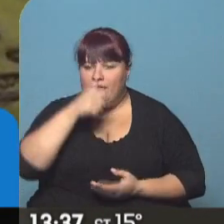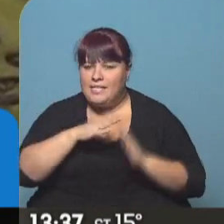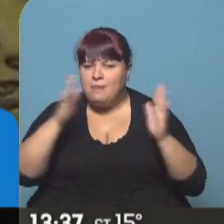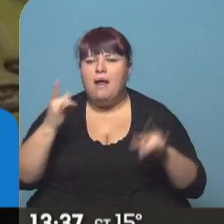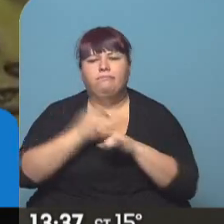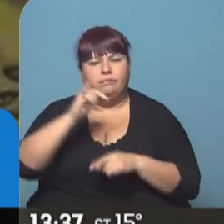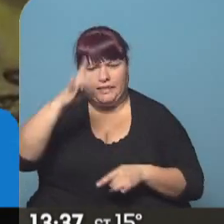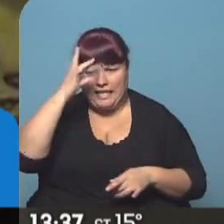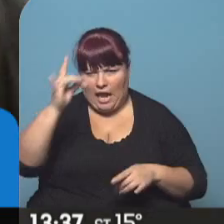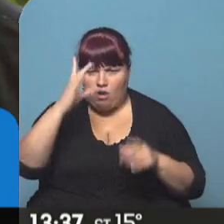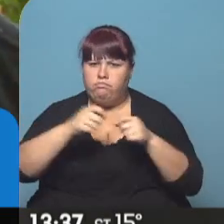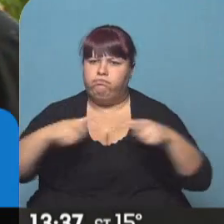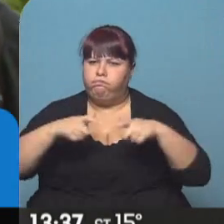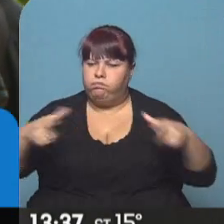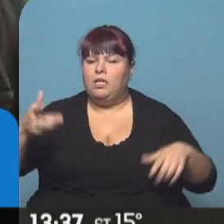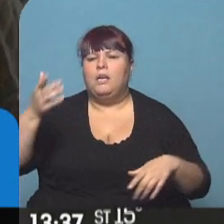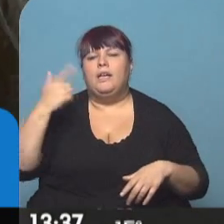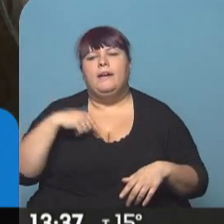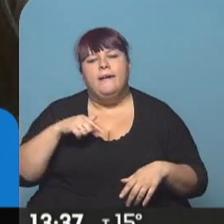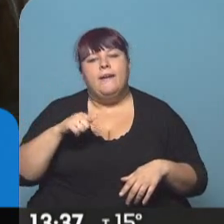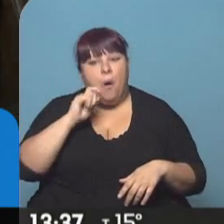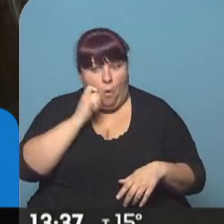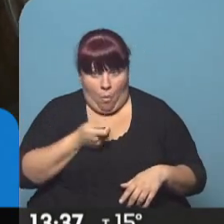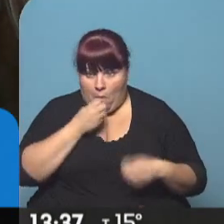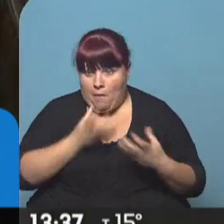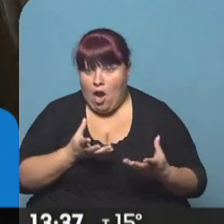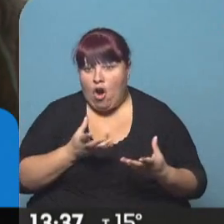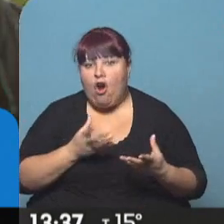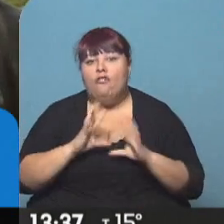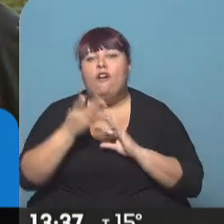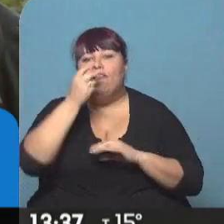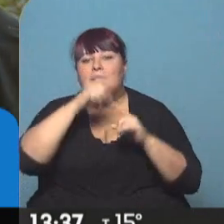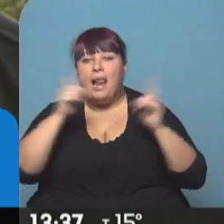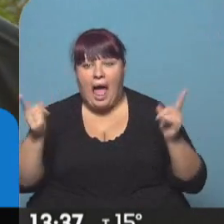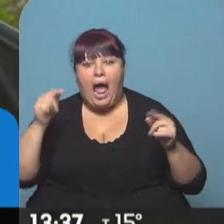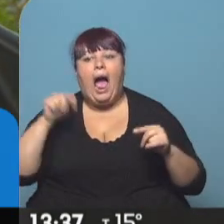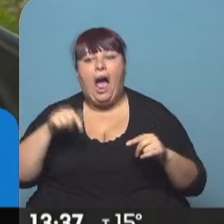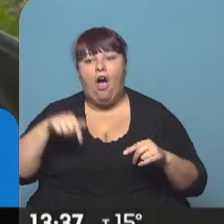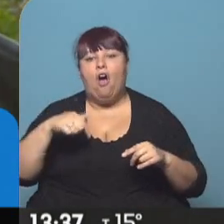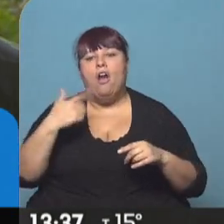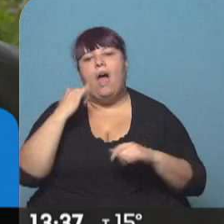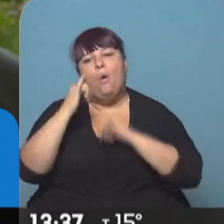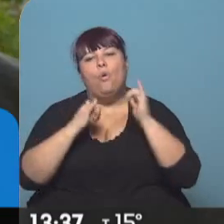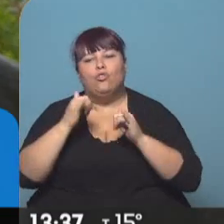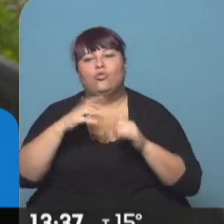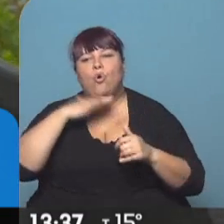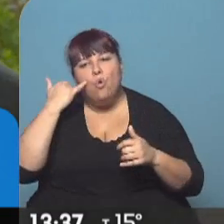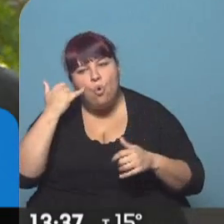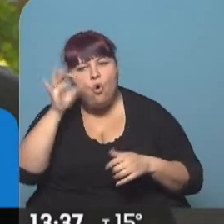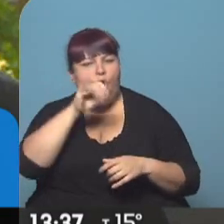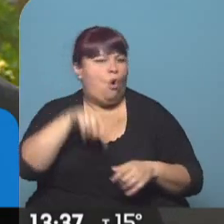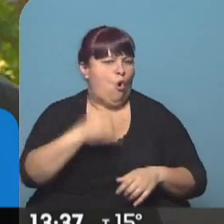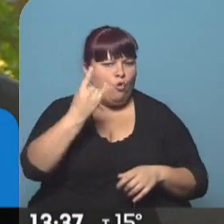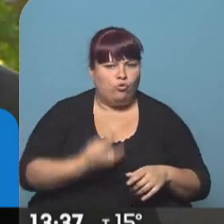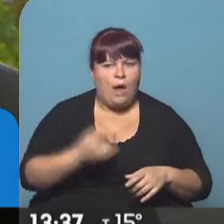siempre un récord de crecimiento y lo bueno que tienen los fin de semana largo gesto podemos hablar de jujuy o de usuarios